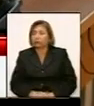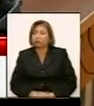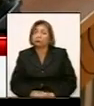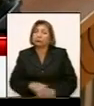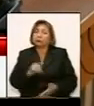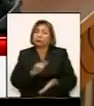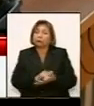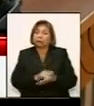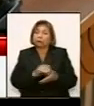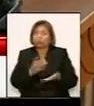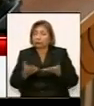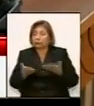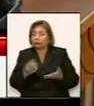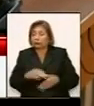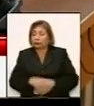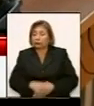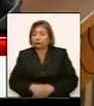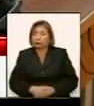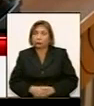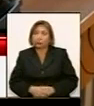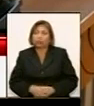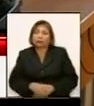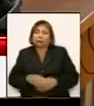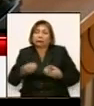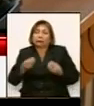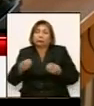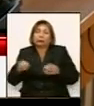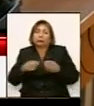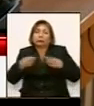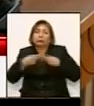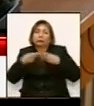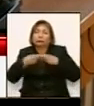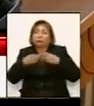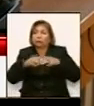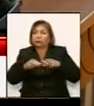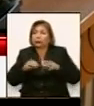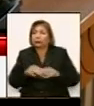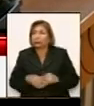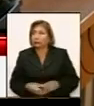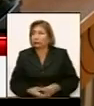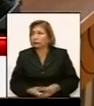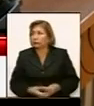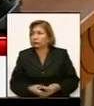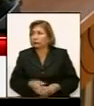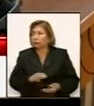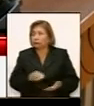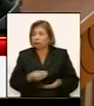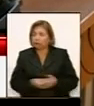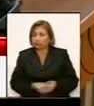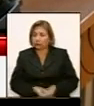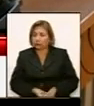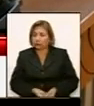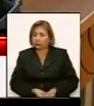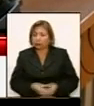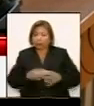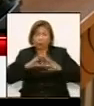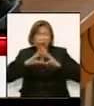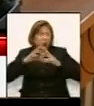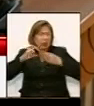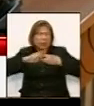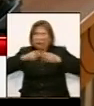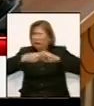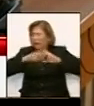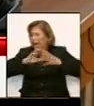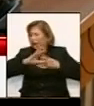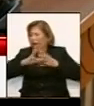pasar es que haya más información nuevamente de cómo funciona la tecnología, que las organizaciones sepan también identificar la complejidad de la violencia en